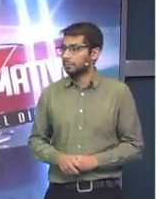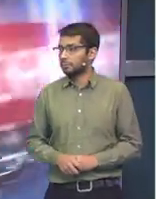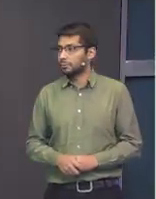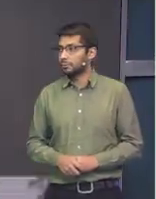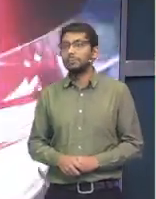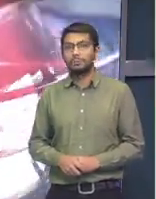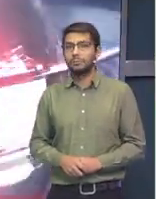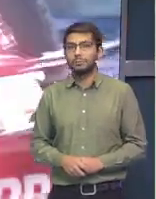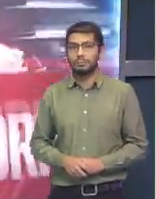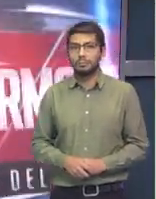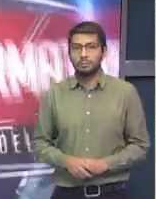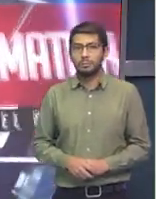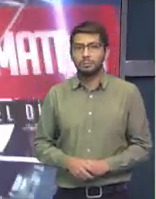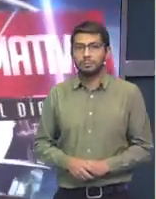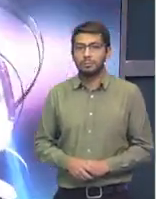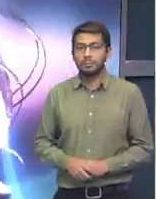estas condiciones?